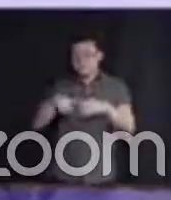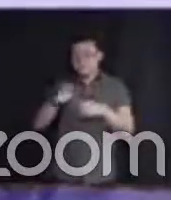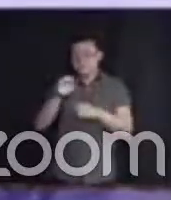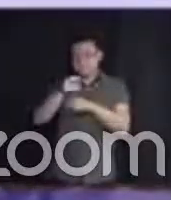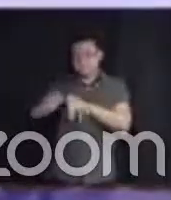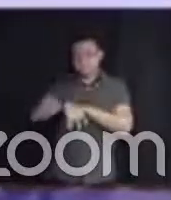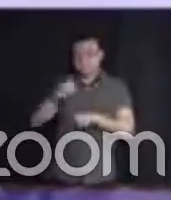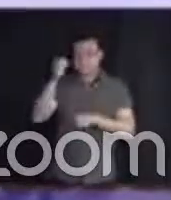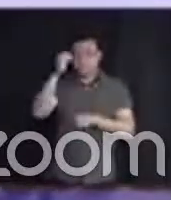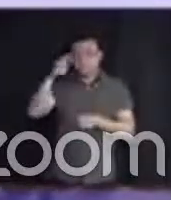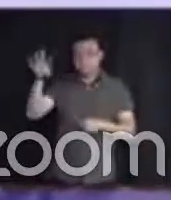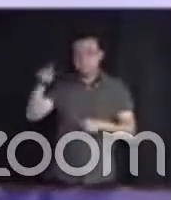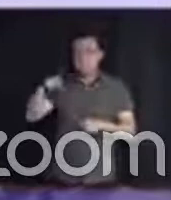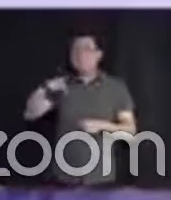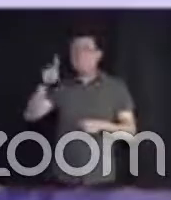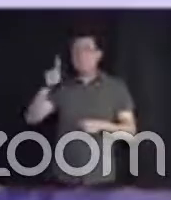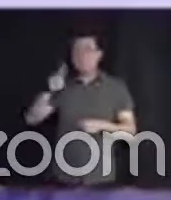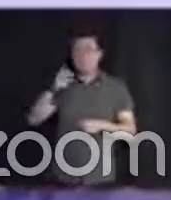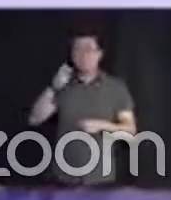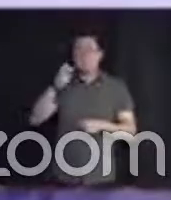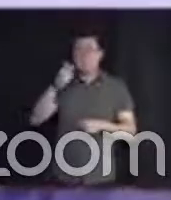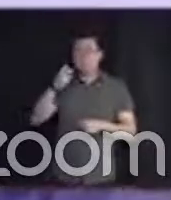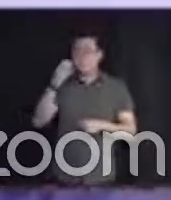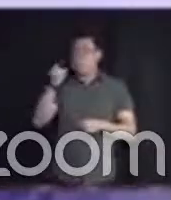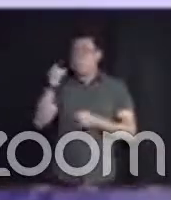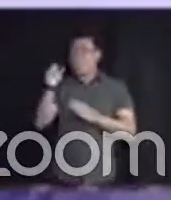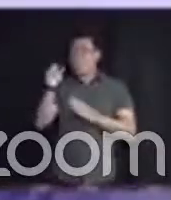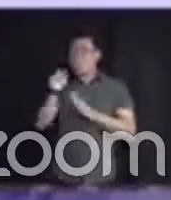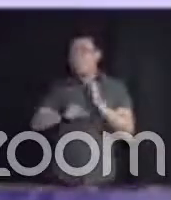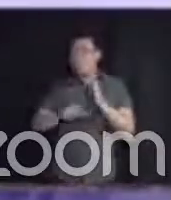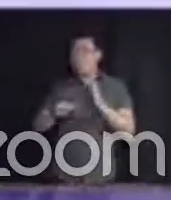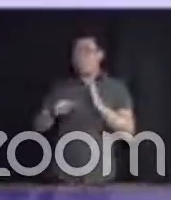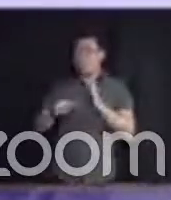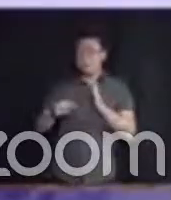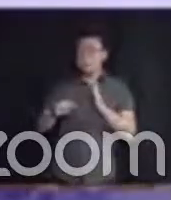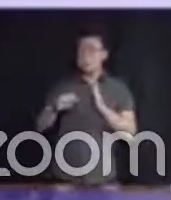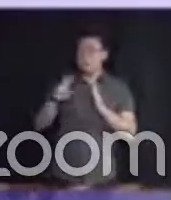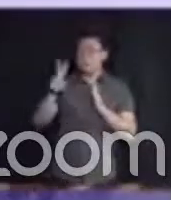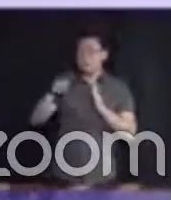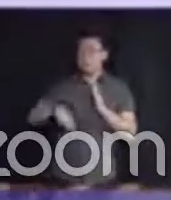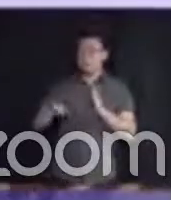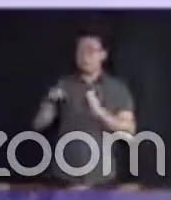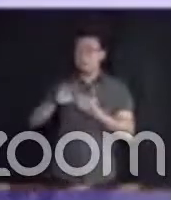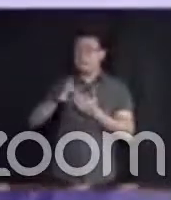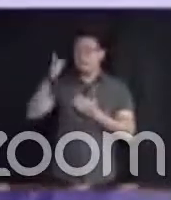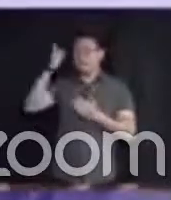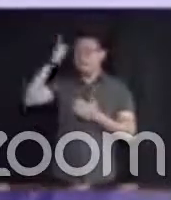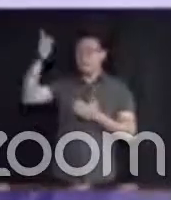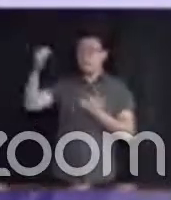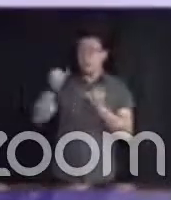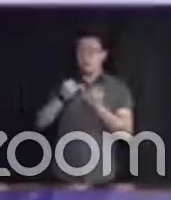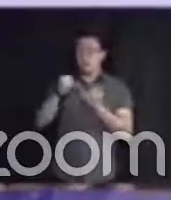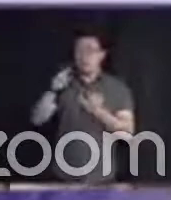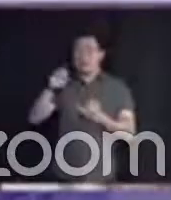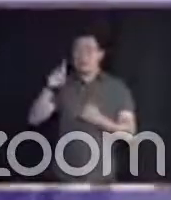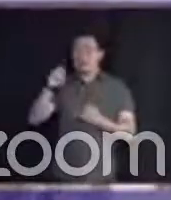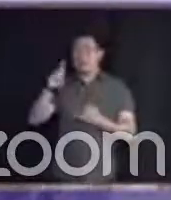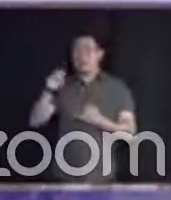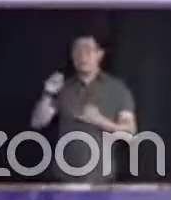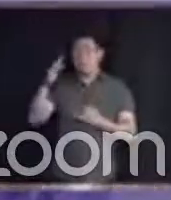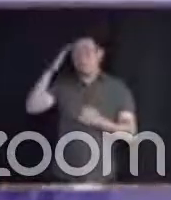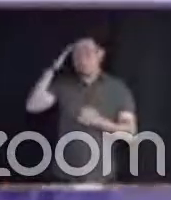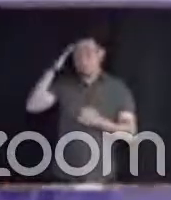apenas, pero la verdad es que ha sido un tiempo muy bendecido. Le doy gracias a Dios por mi